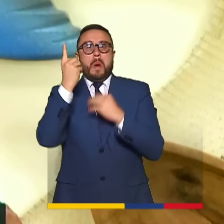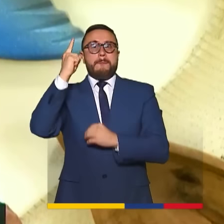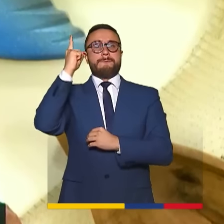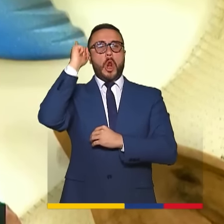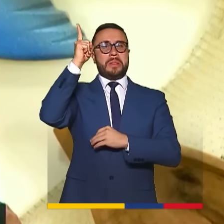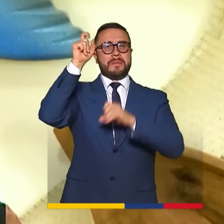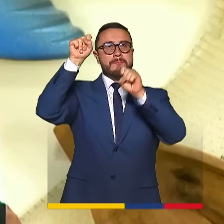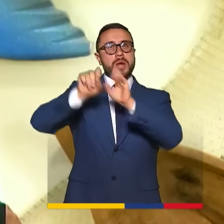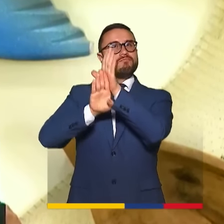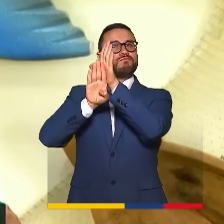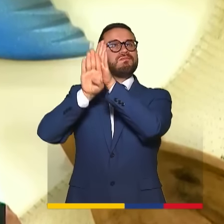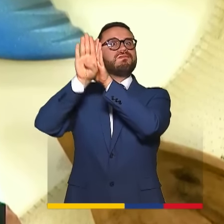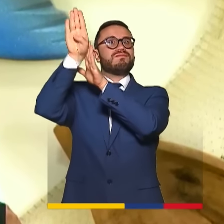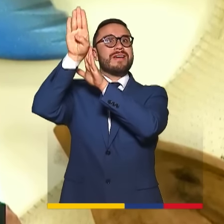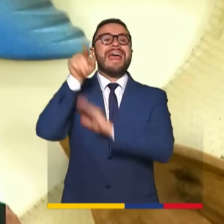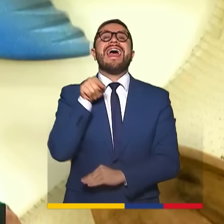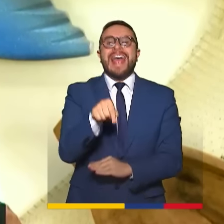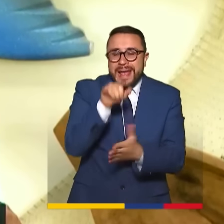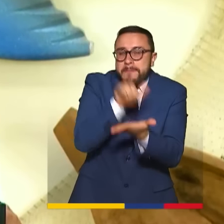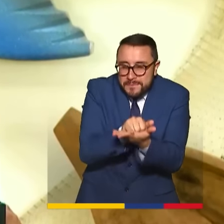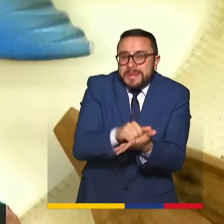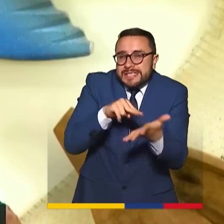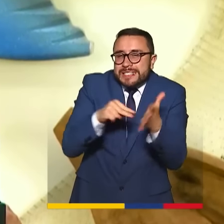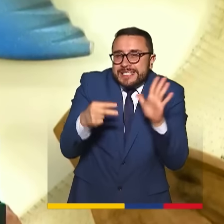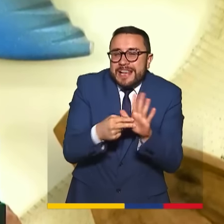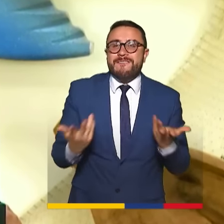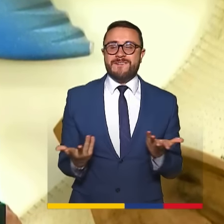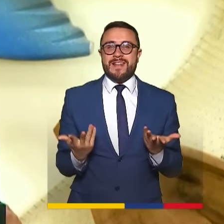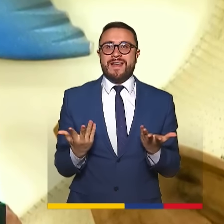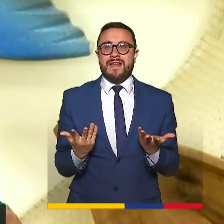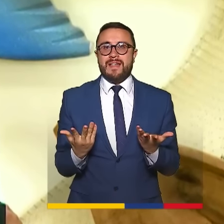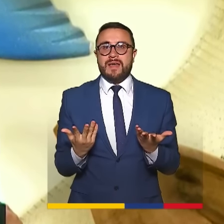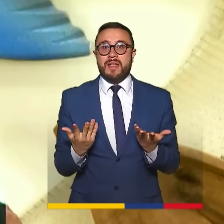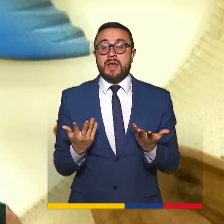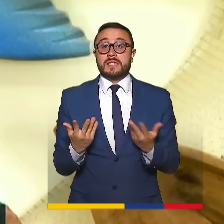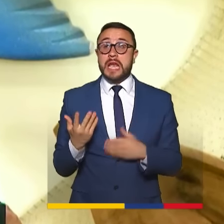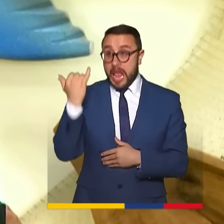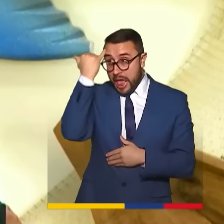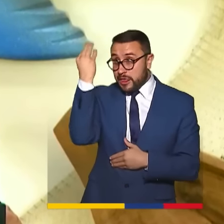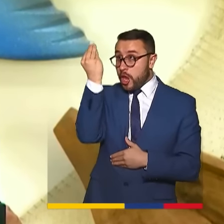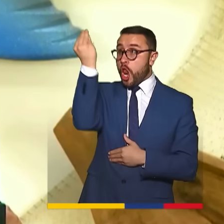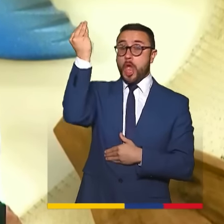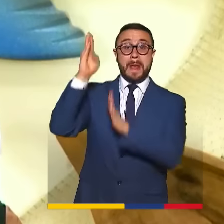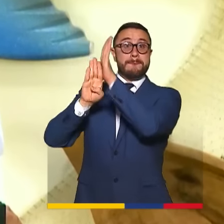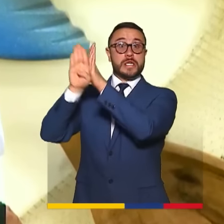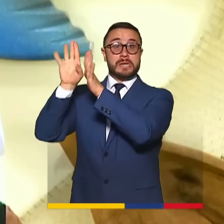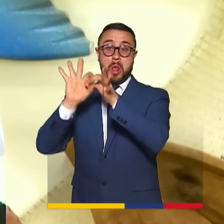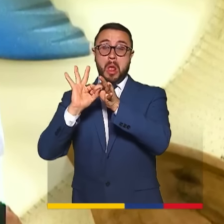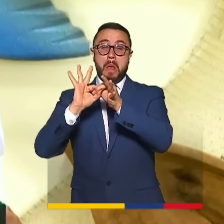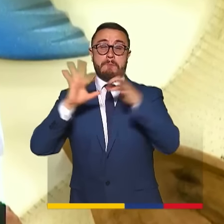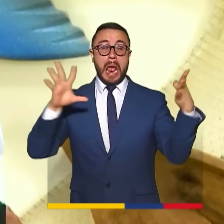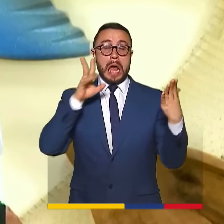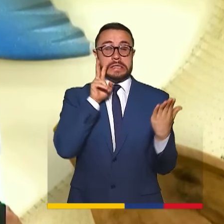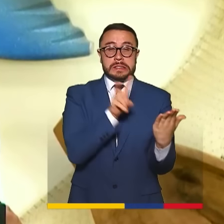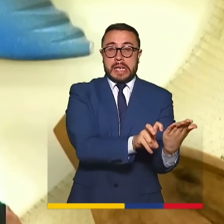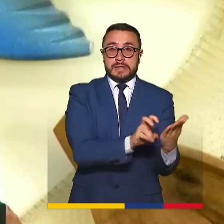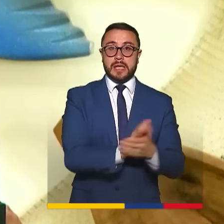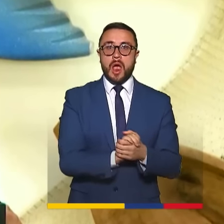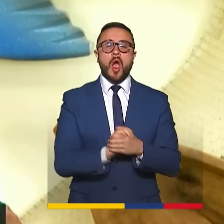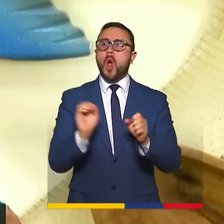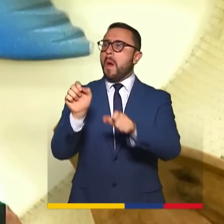Esa es su definición. Un progresismo sin ciencia, un progresismo sin